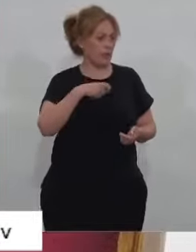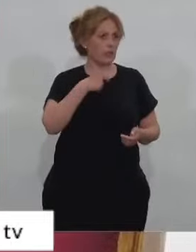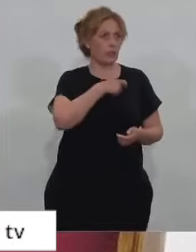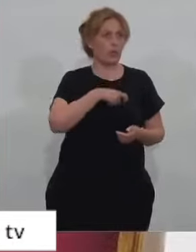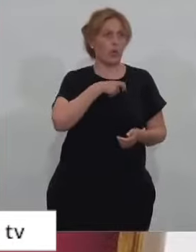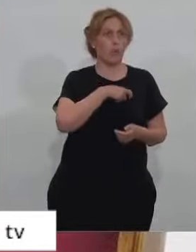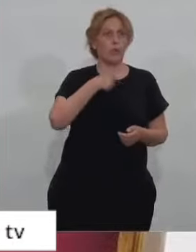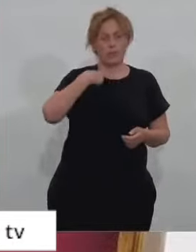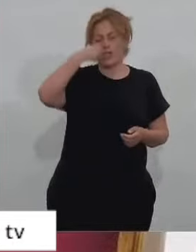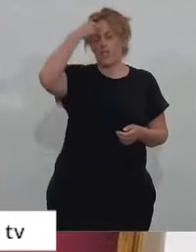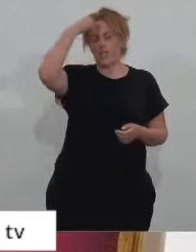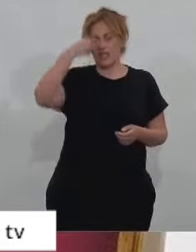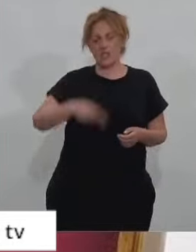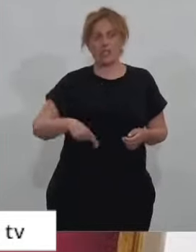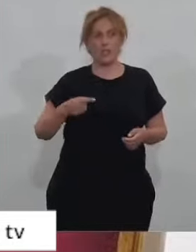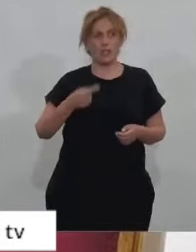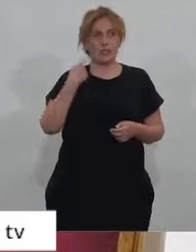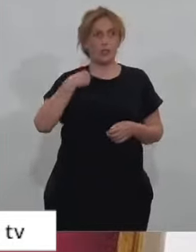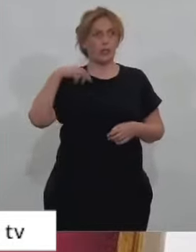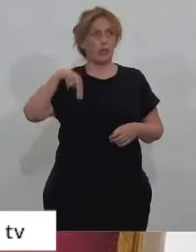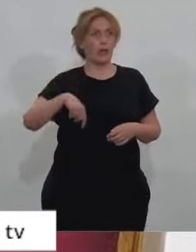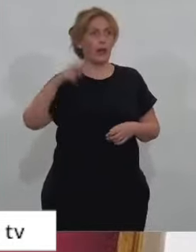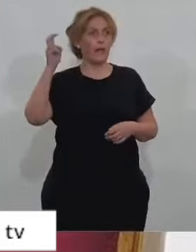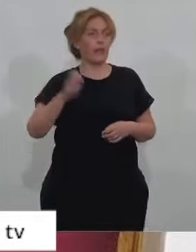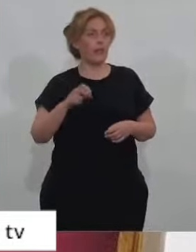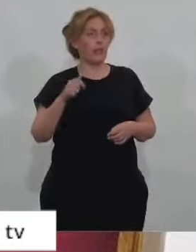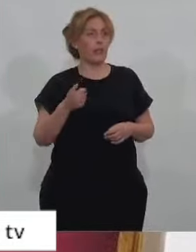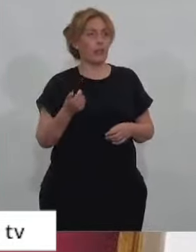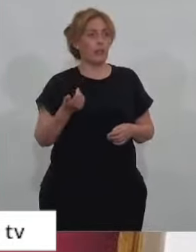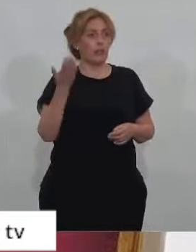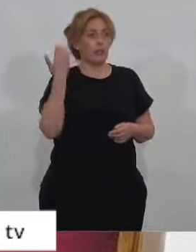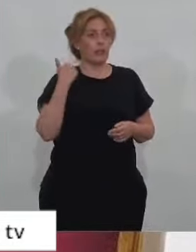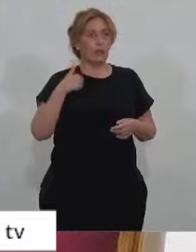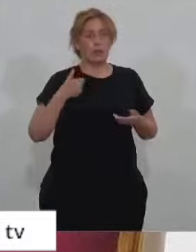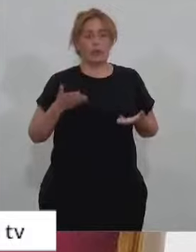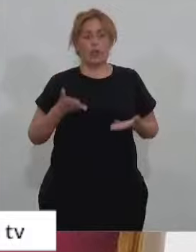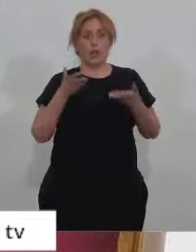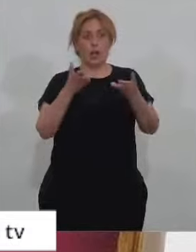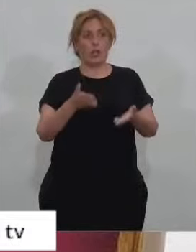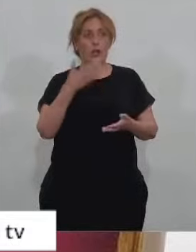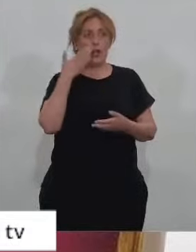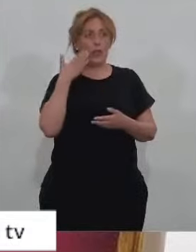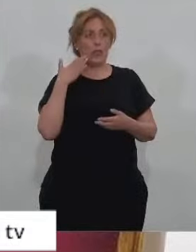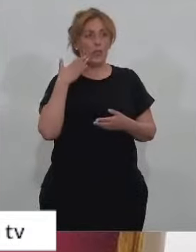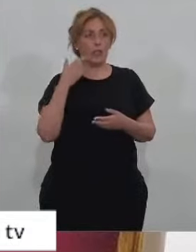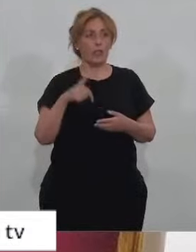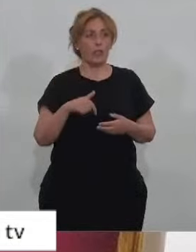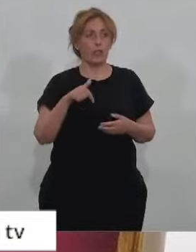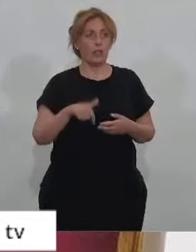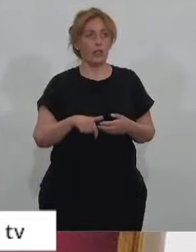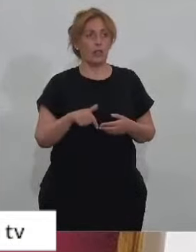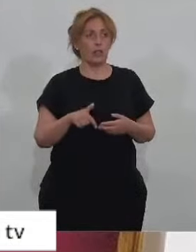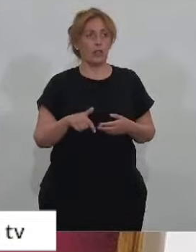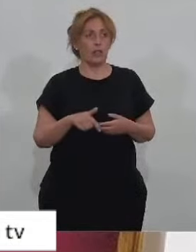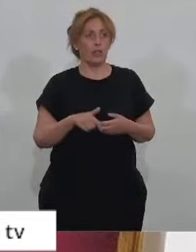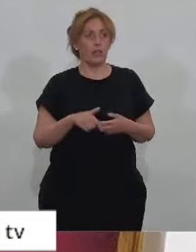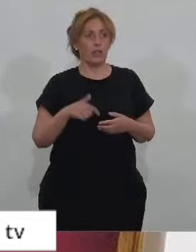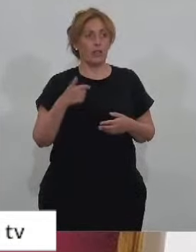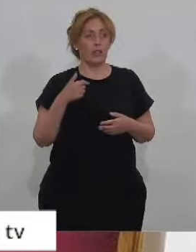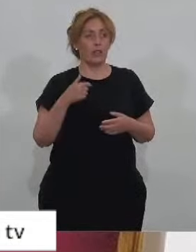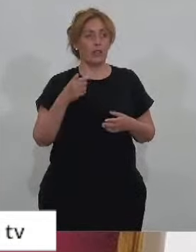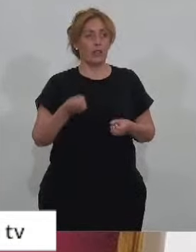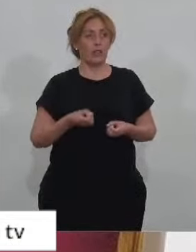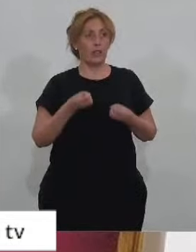puesto. Es más, me puse a su disposición, porque le puedo decir cómo termino el comunicado de que se le mandó, diciéndole que quedaba a